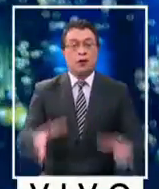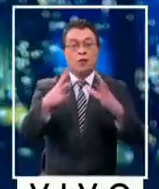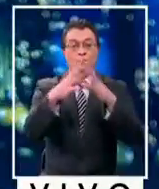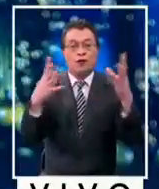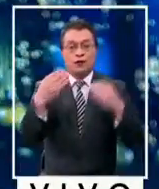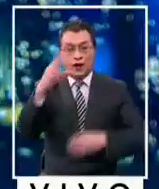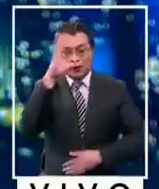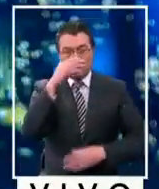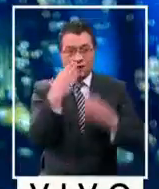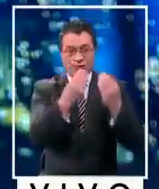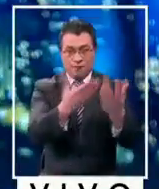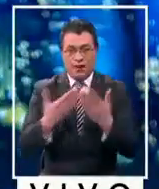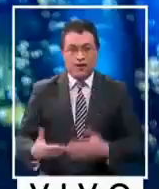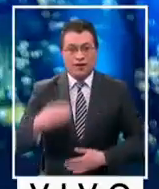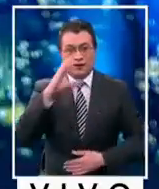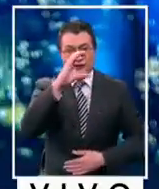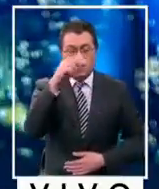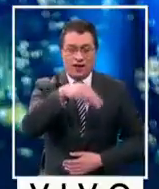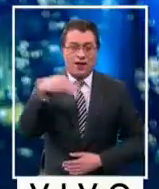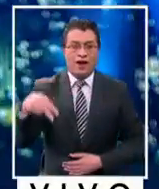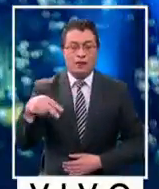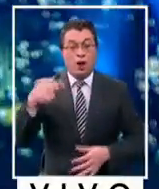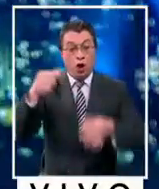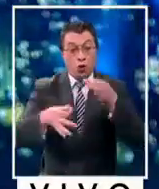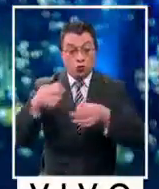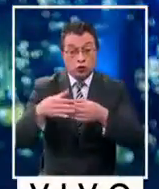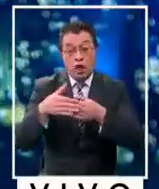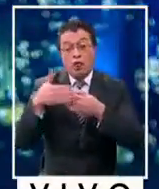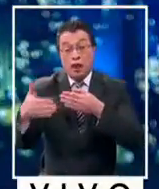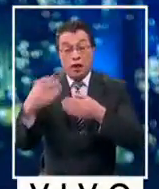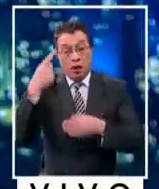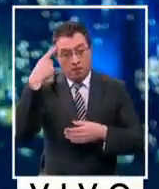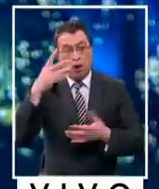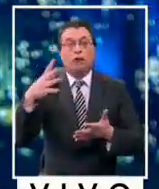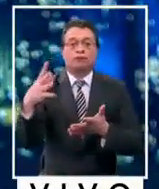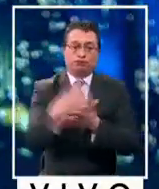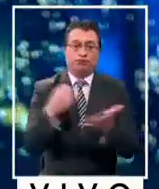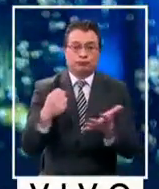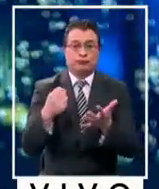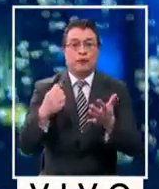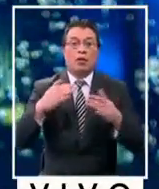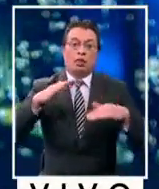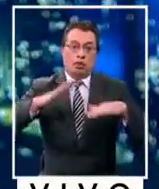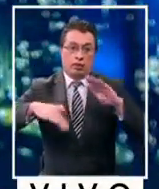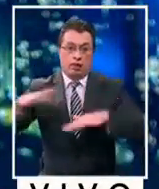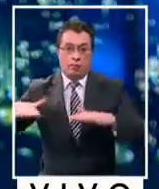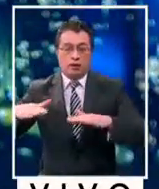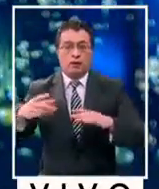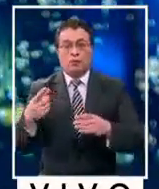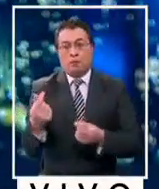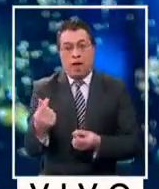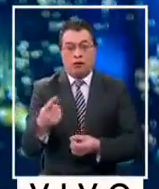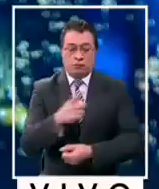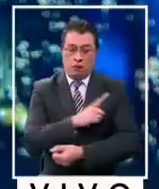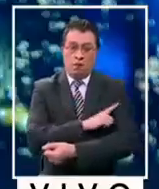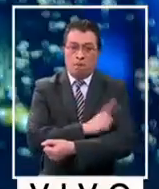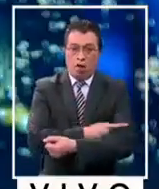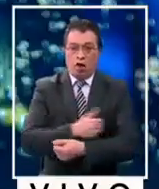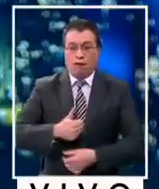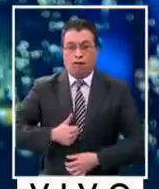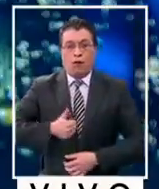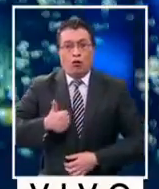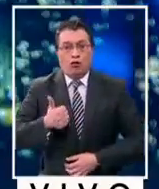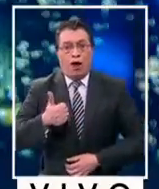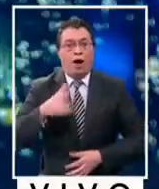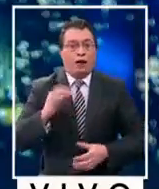Muy buenas noches, bienvenidos a CNN Prime. La justicia tarda, pero llega. Bueno, depende de tus recursos, de tu poder, de la voluntad de